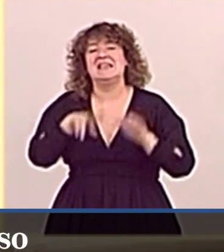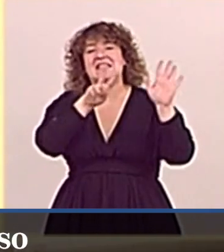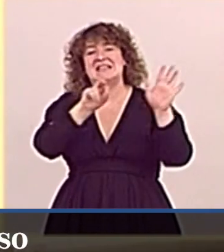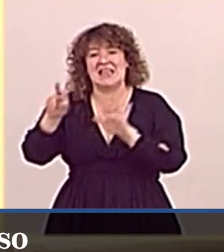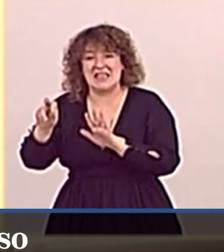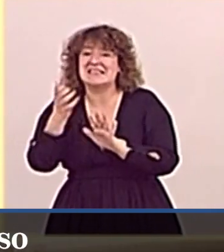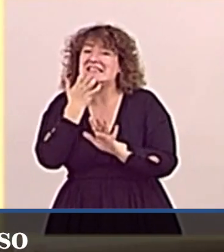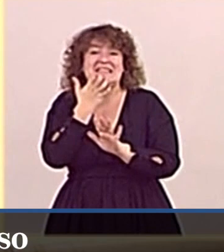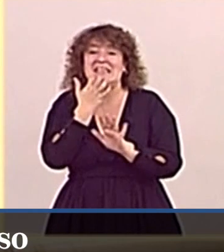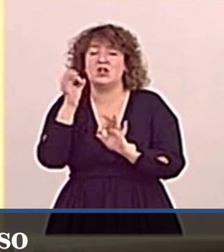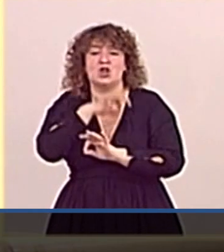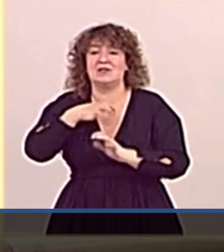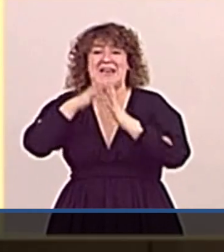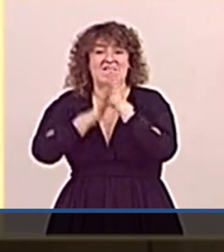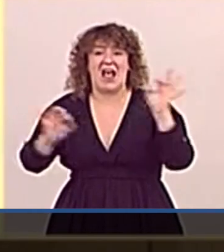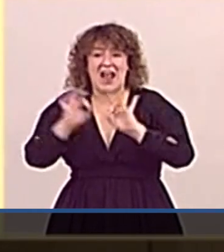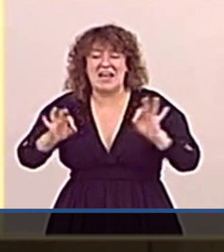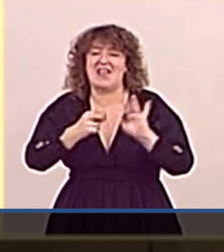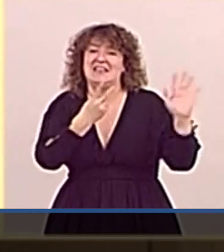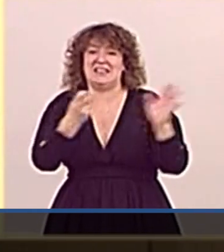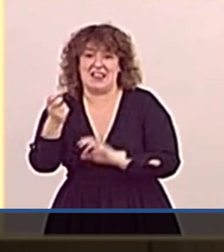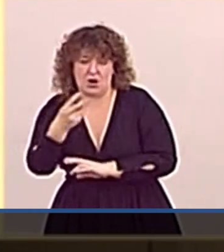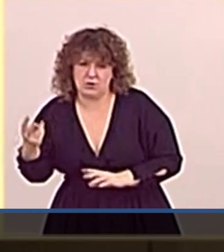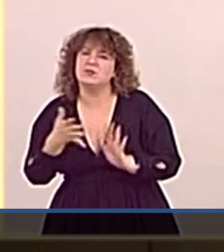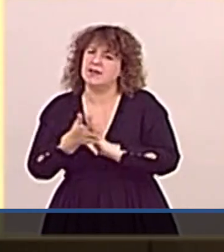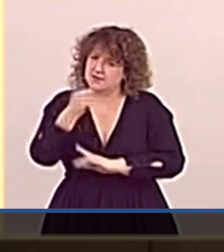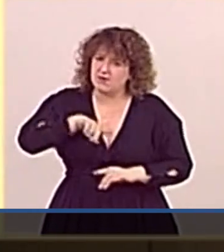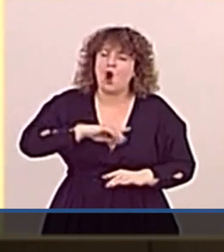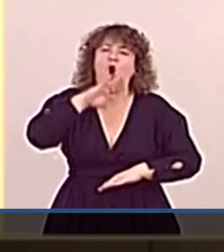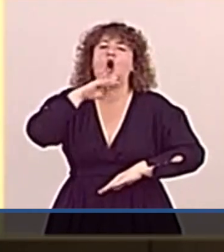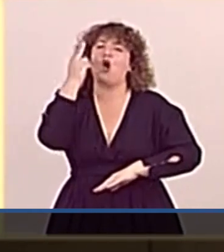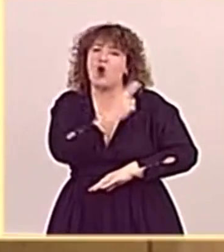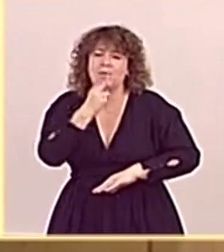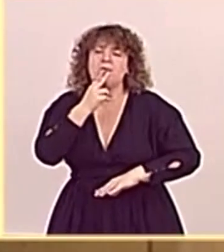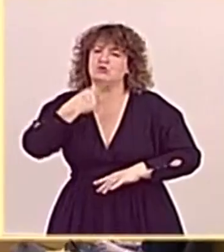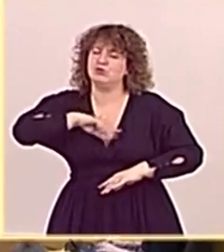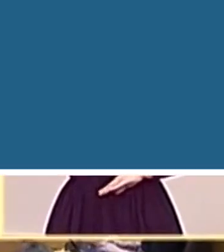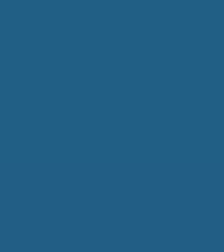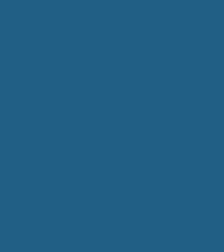euros en el caso de que no hubiéramos hecho nada. Por tanto, señorías, sí que estamos cumpliendo con el compromiso.